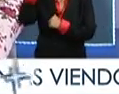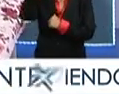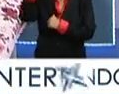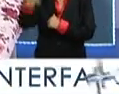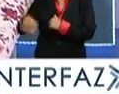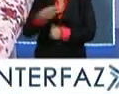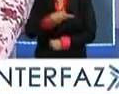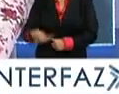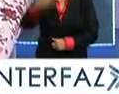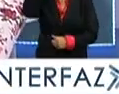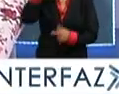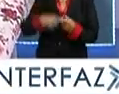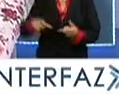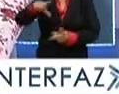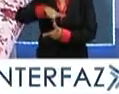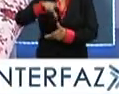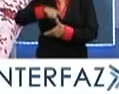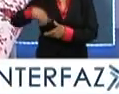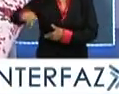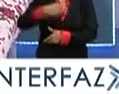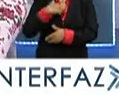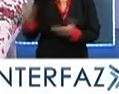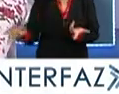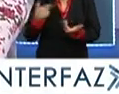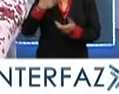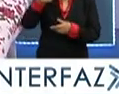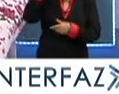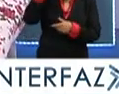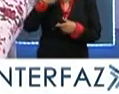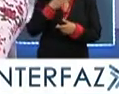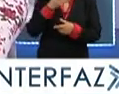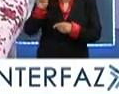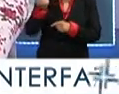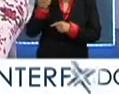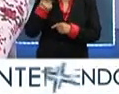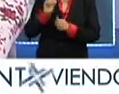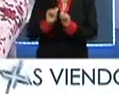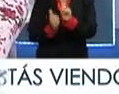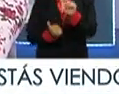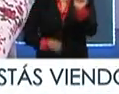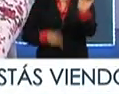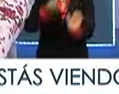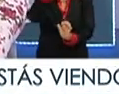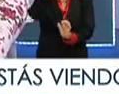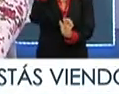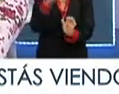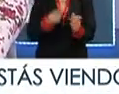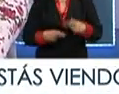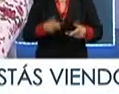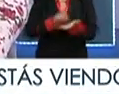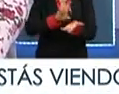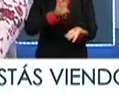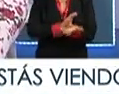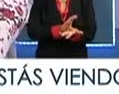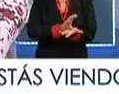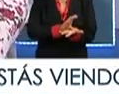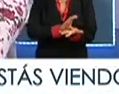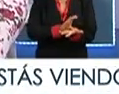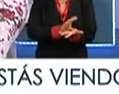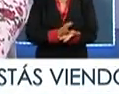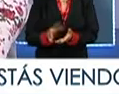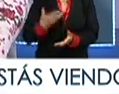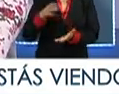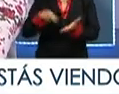desarrollo, como México o América Latina, la cifra de acceso sea aún mucho menor para las personas con discapacidad. La